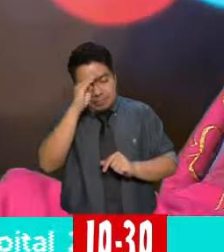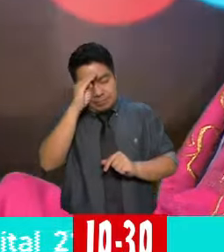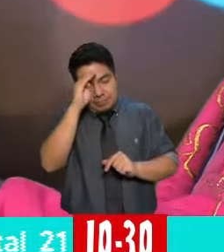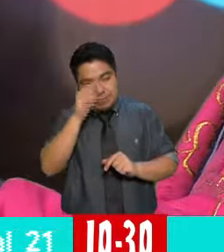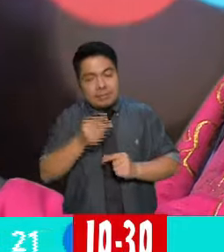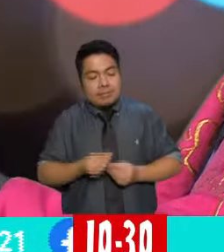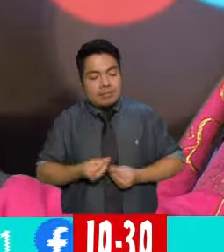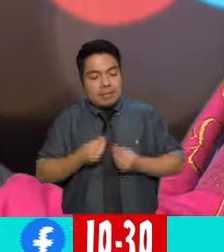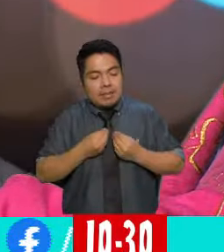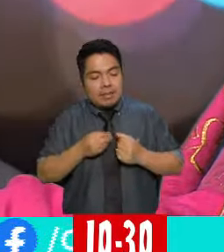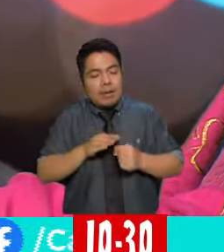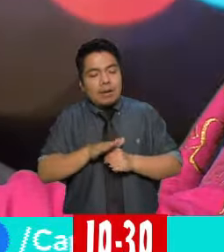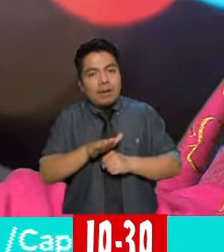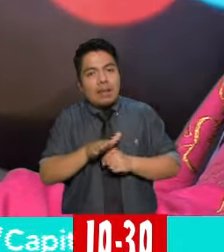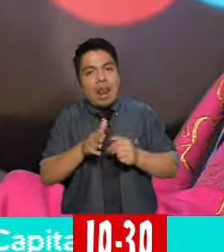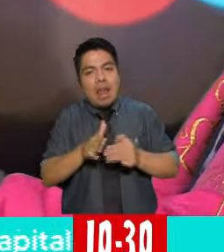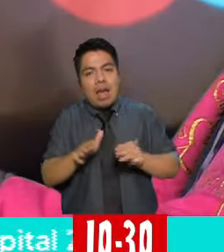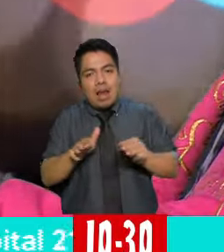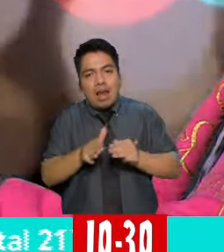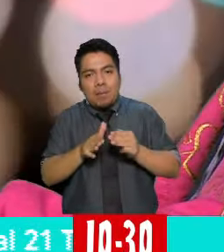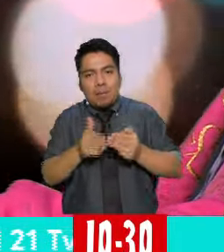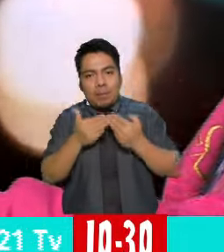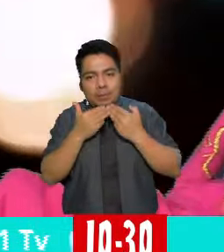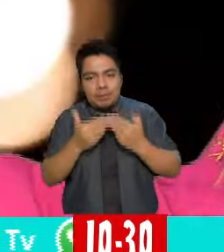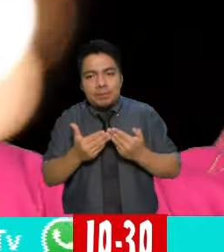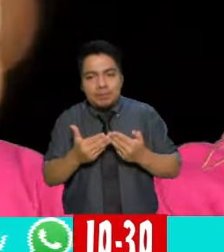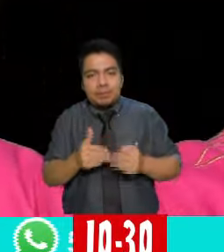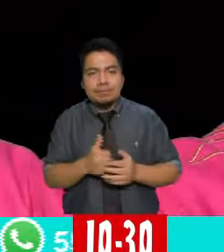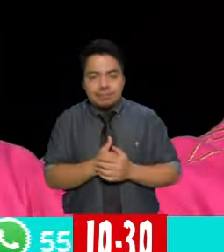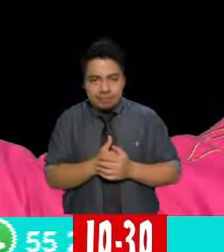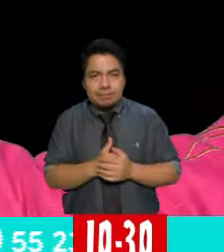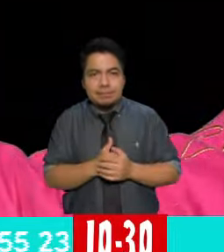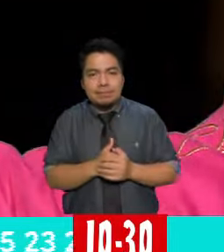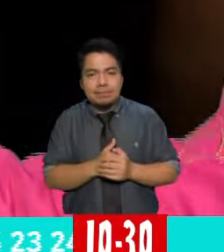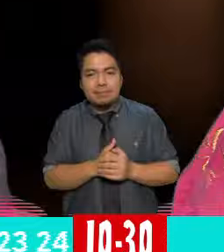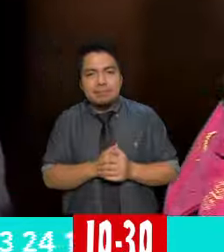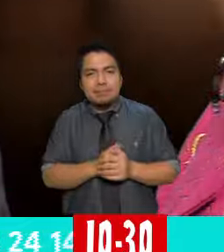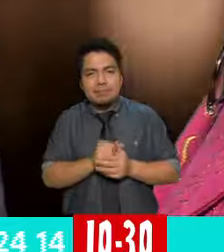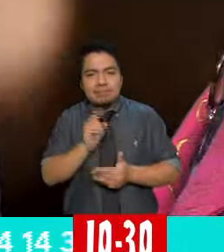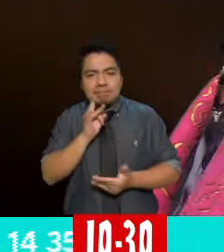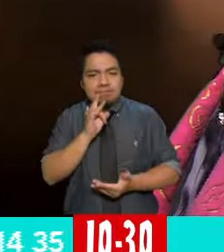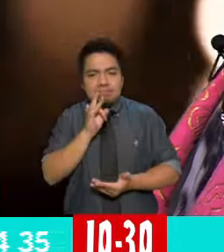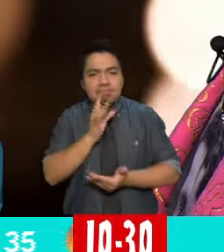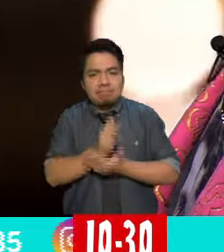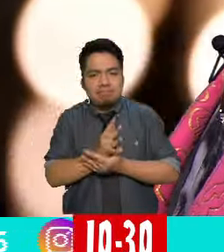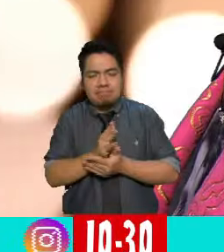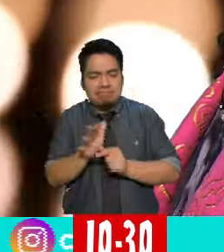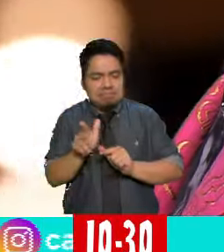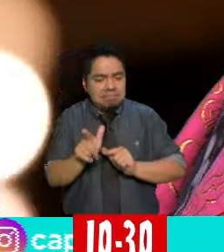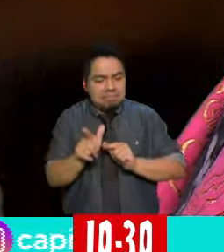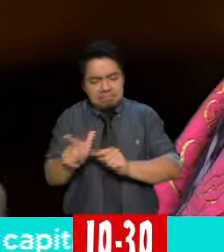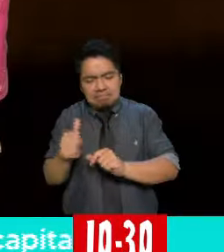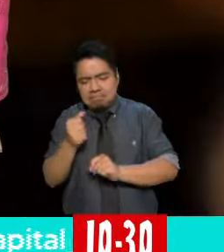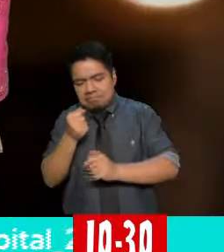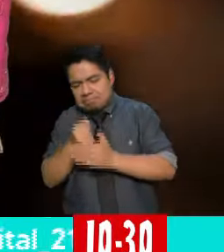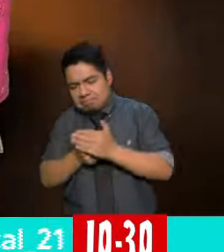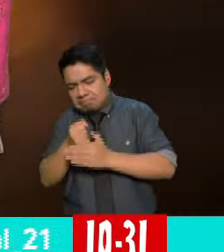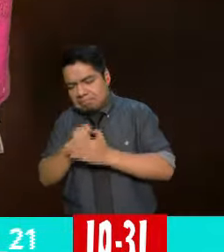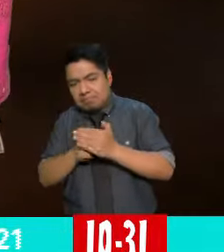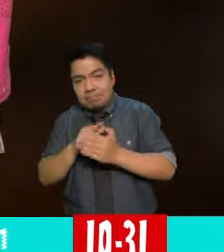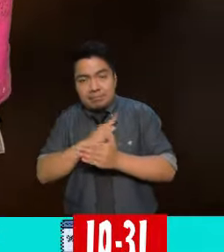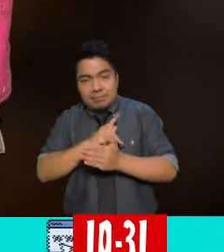empecé a... Ahí te quedas con los niños. Sí, no... Decidí manejar mi vida un